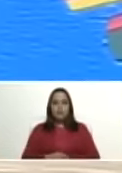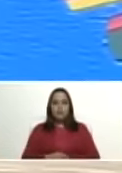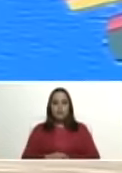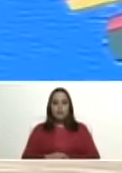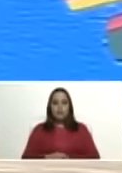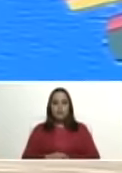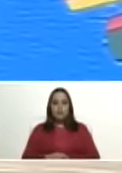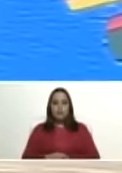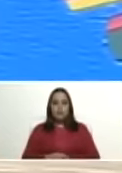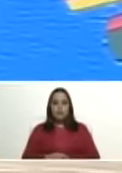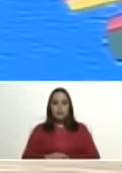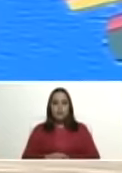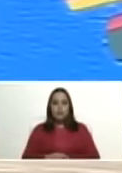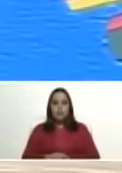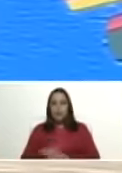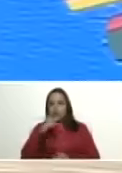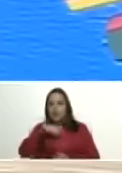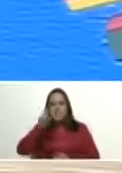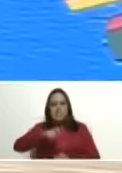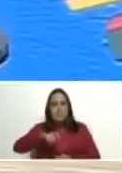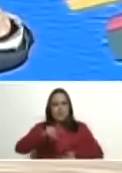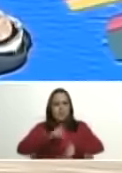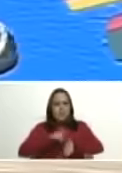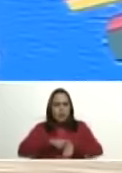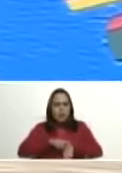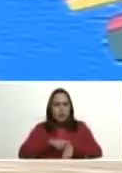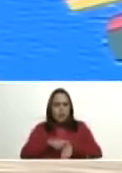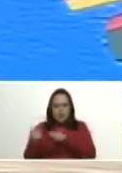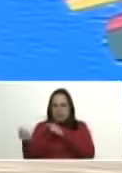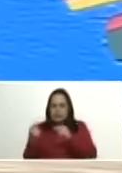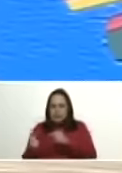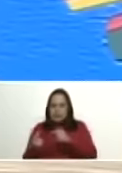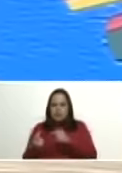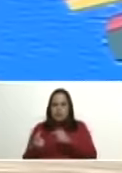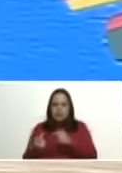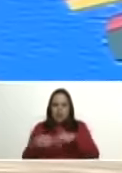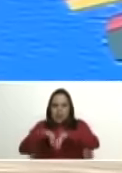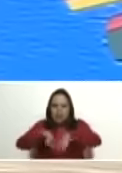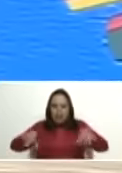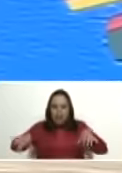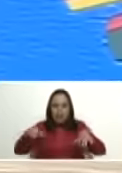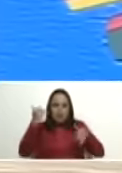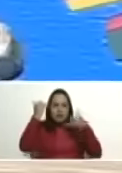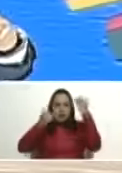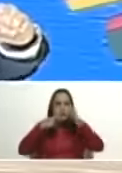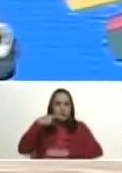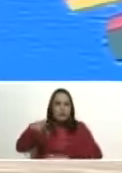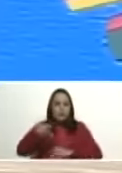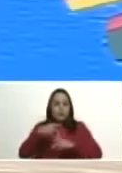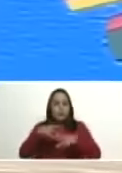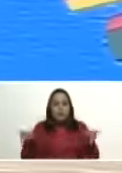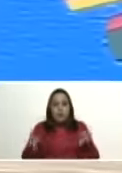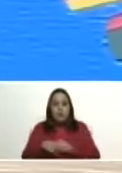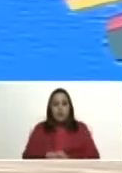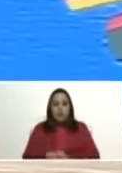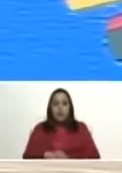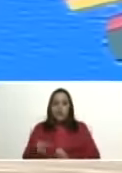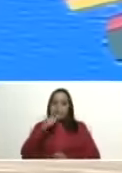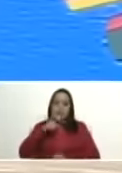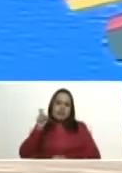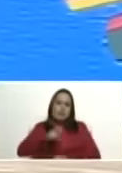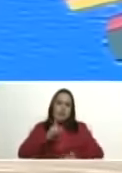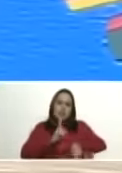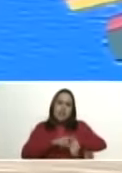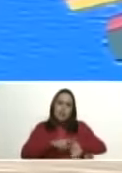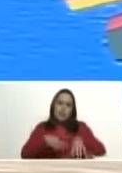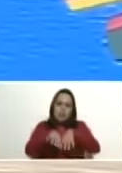No es tiempo de un debate para disolver la opinión pública. No es tiempo de un debate para dividir a los venezolanos y a las